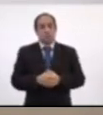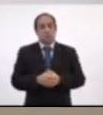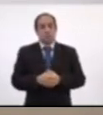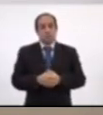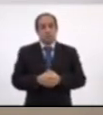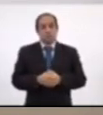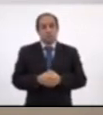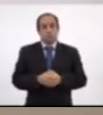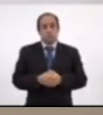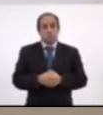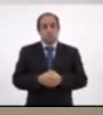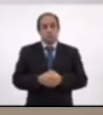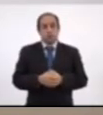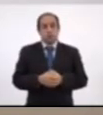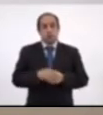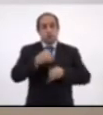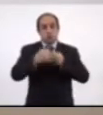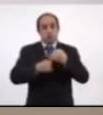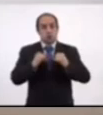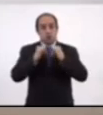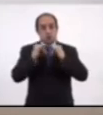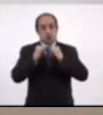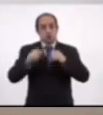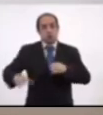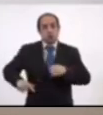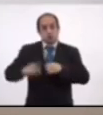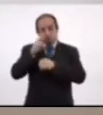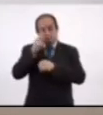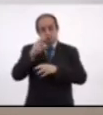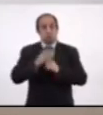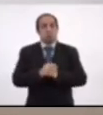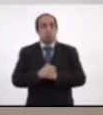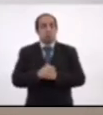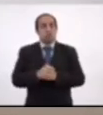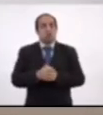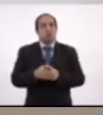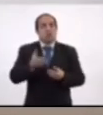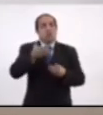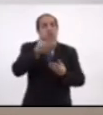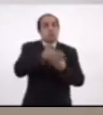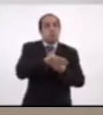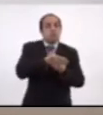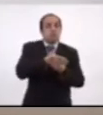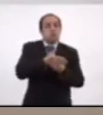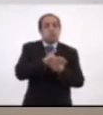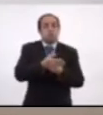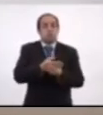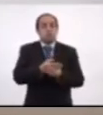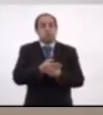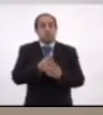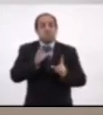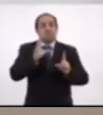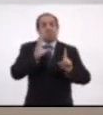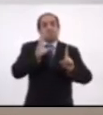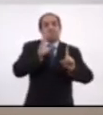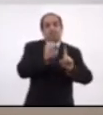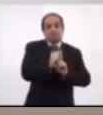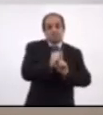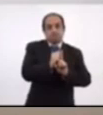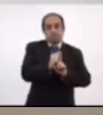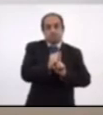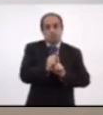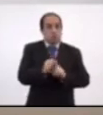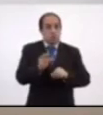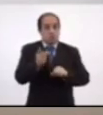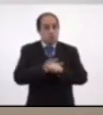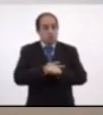su conjunto, todas las instituciones, entramos para lograr un objetivo, que no nos